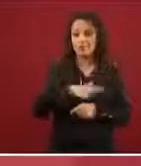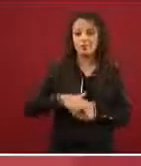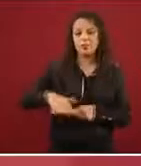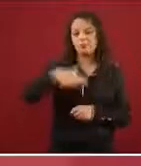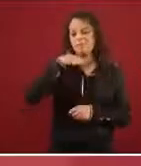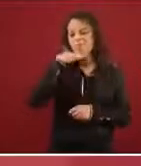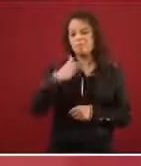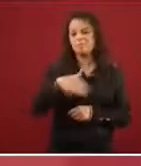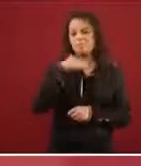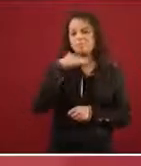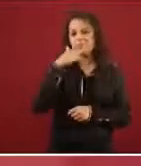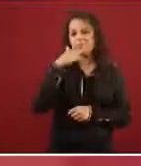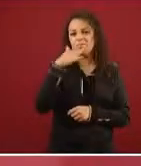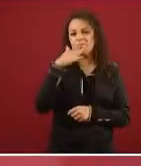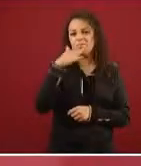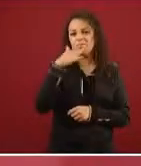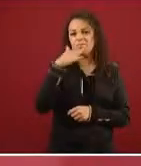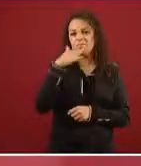considerara delito grave.